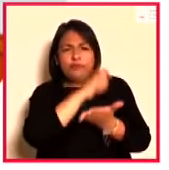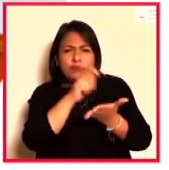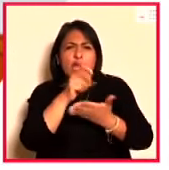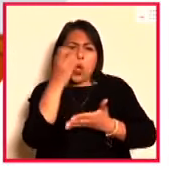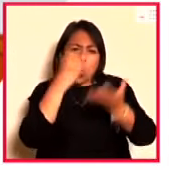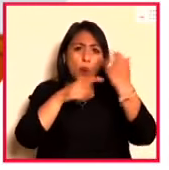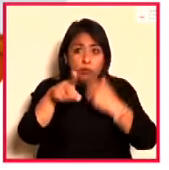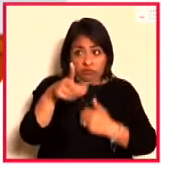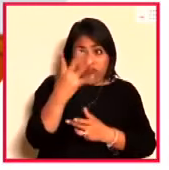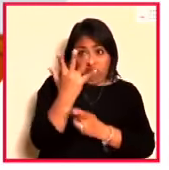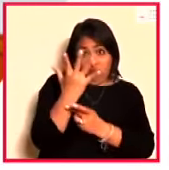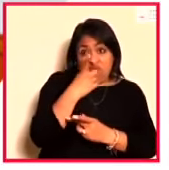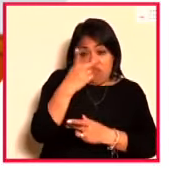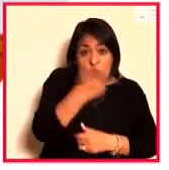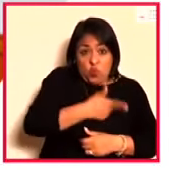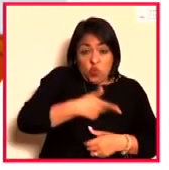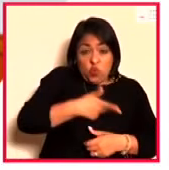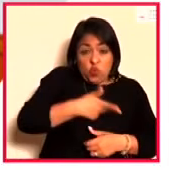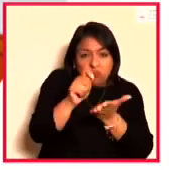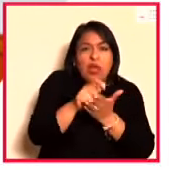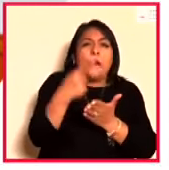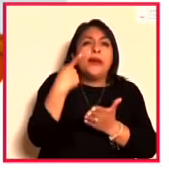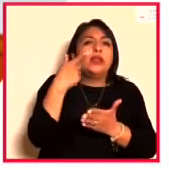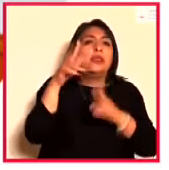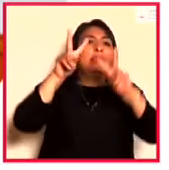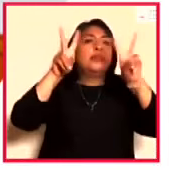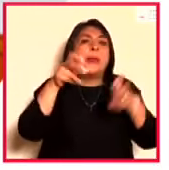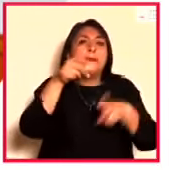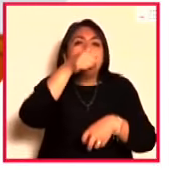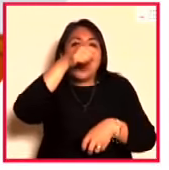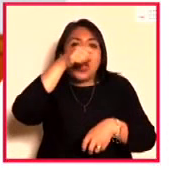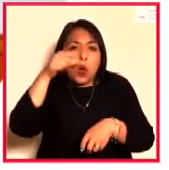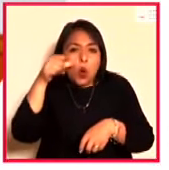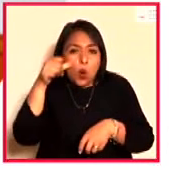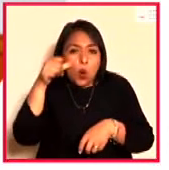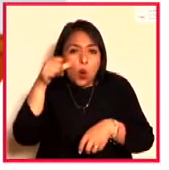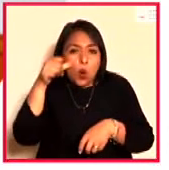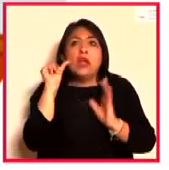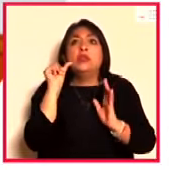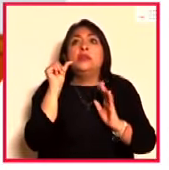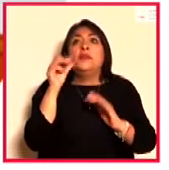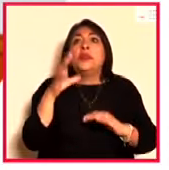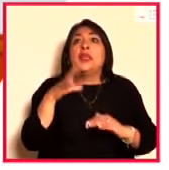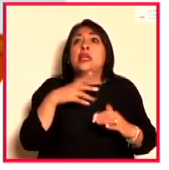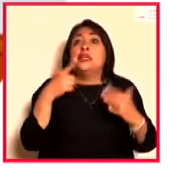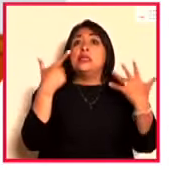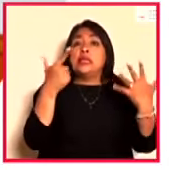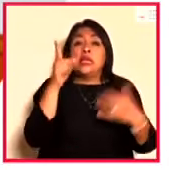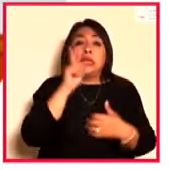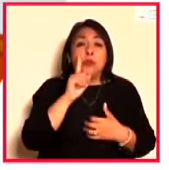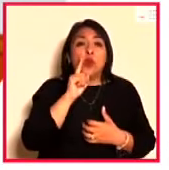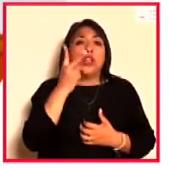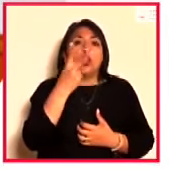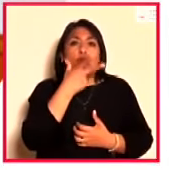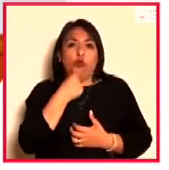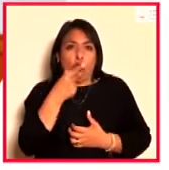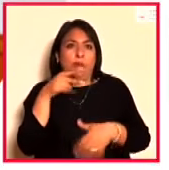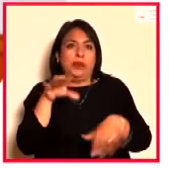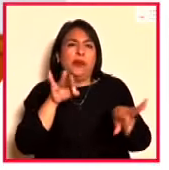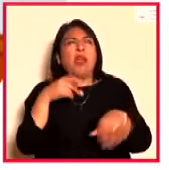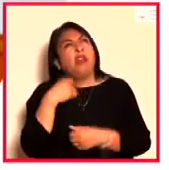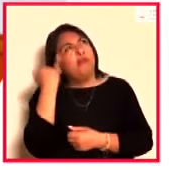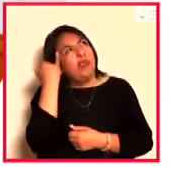escribir, escríbase una obra sobre Juárez. ¿Quiénes quieren trabajar? Siete hombres, siete mujeres y dos hombres. Entonces ahí me inventé una